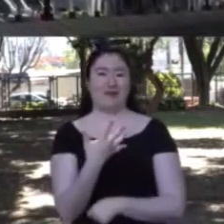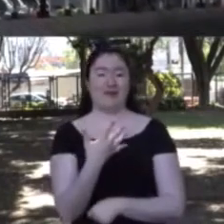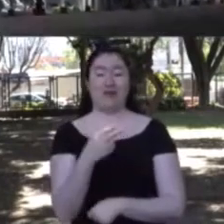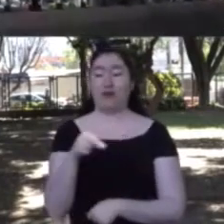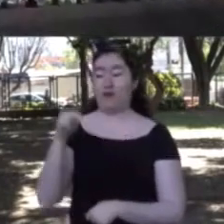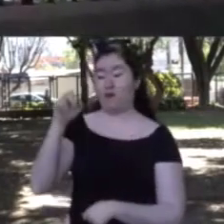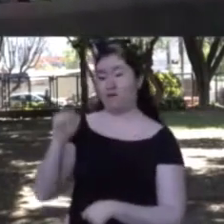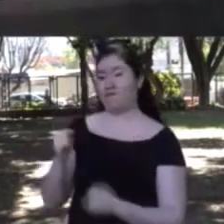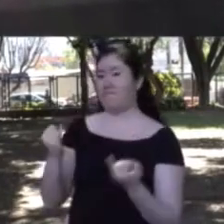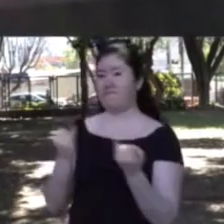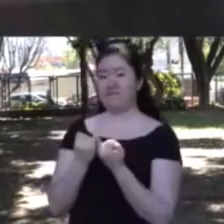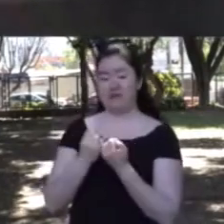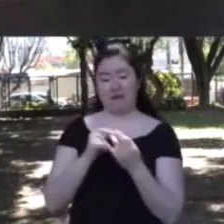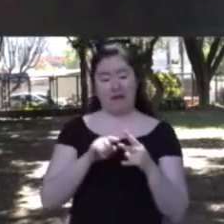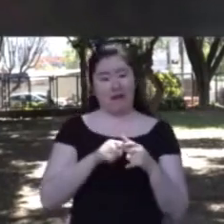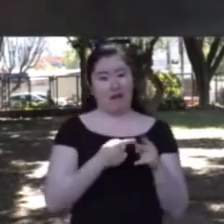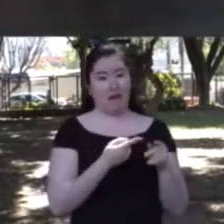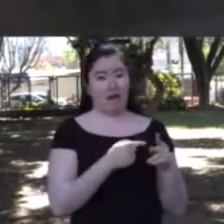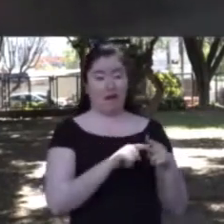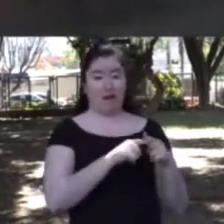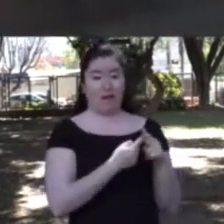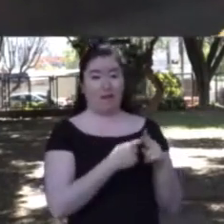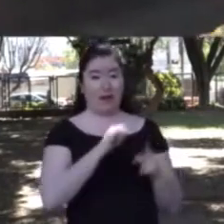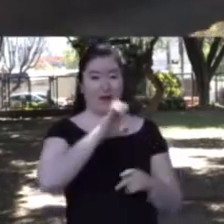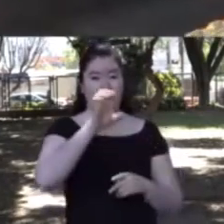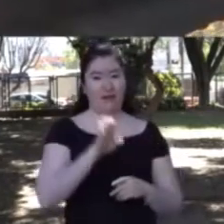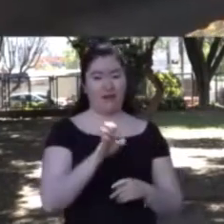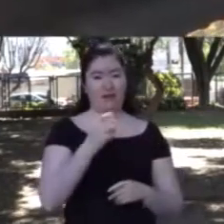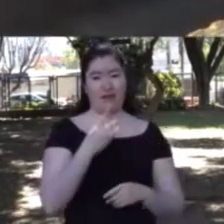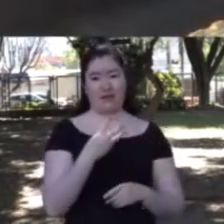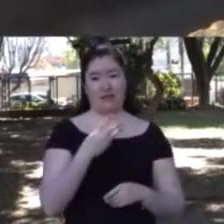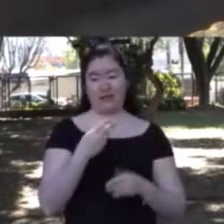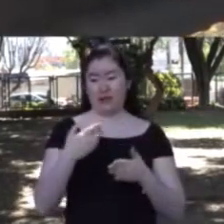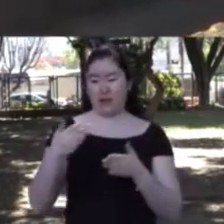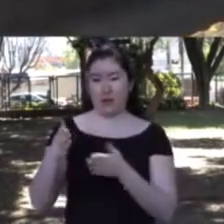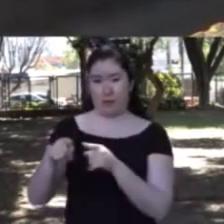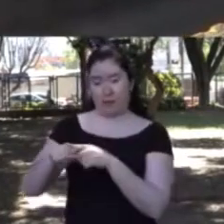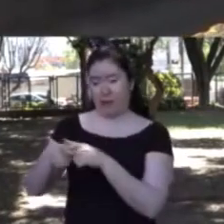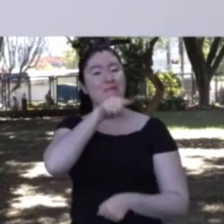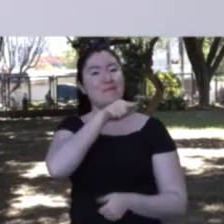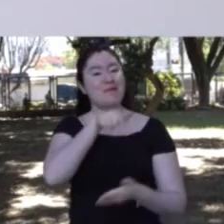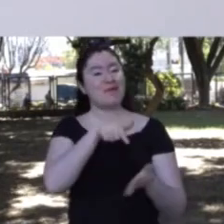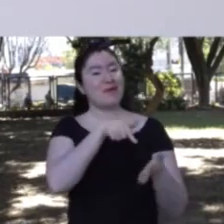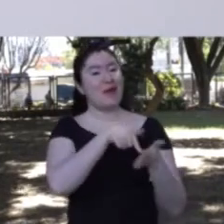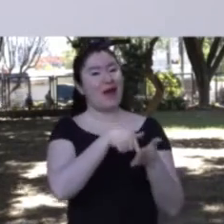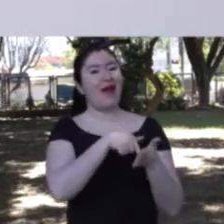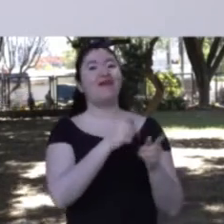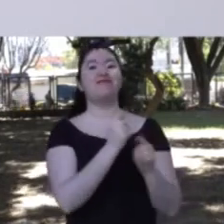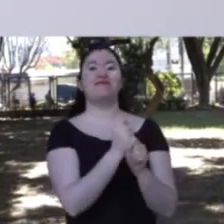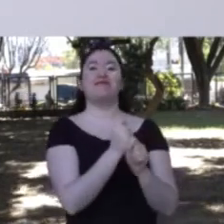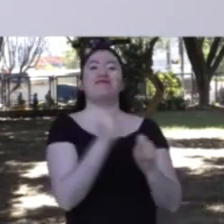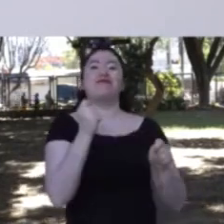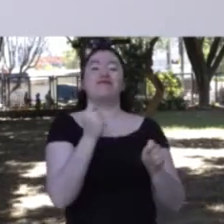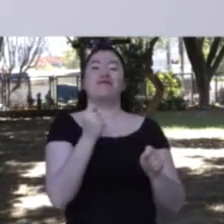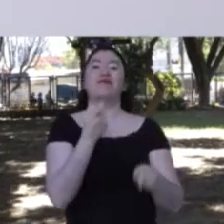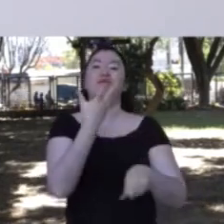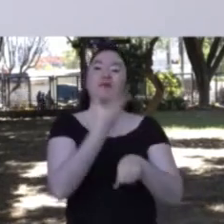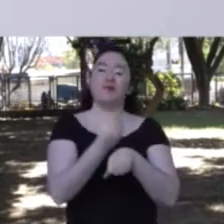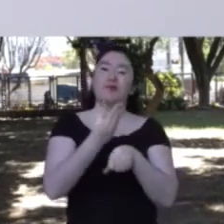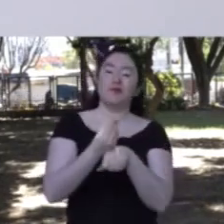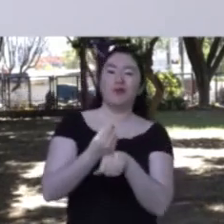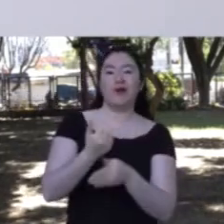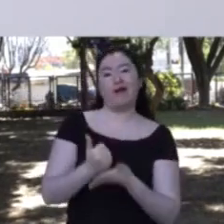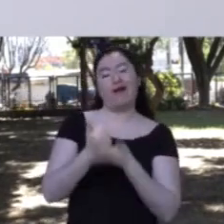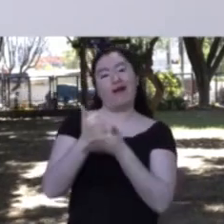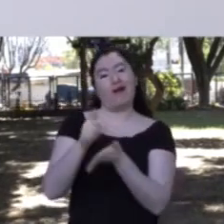cruzar desde el inicio del eje 3 oriente hasta Xochimilco. Entonces, estamos fortaleciendo el